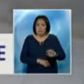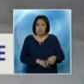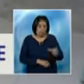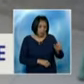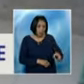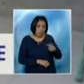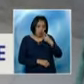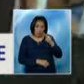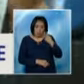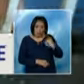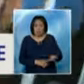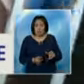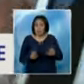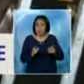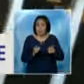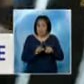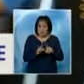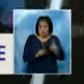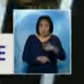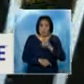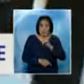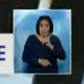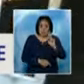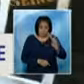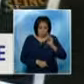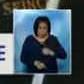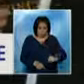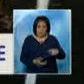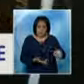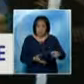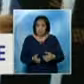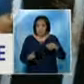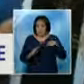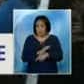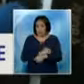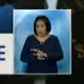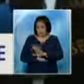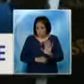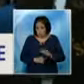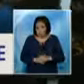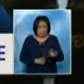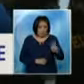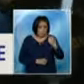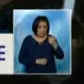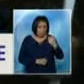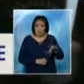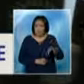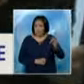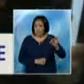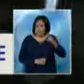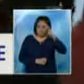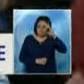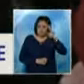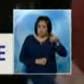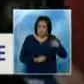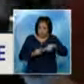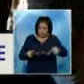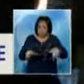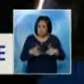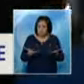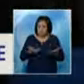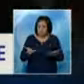pareja y padre de los dos niños, habría sido quien acabó con sus vidas. Este hombre fue encontrado por la policía en la escena del